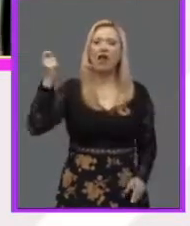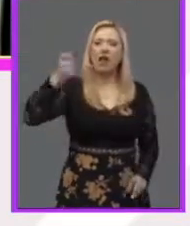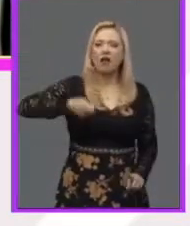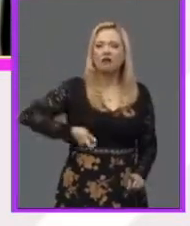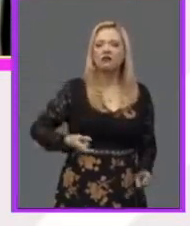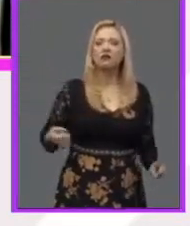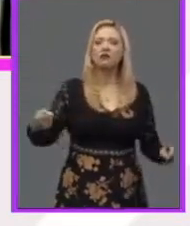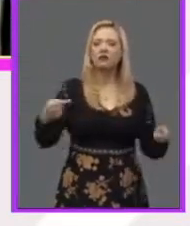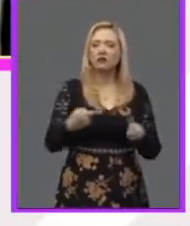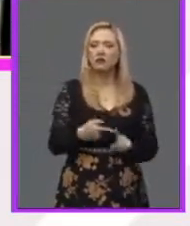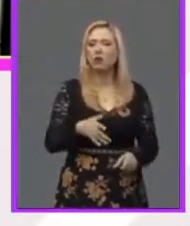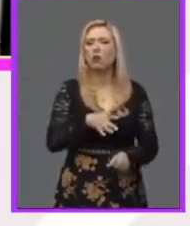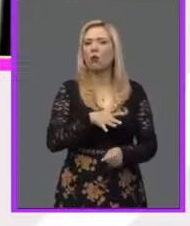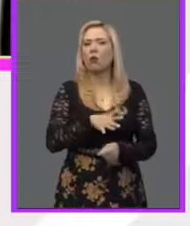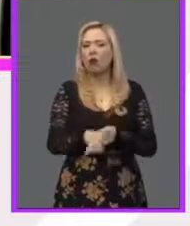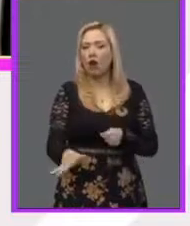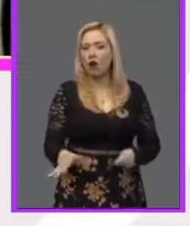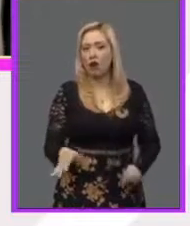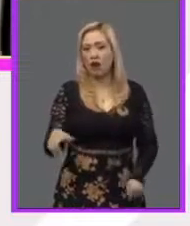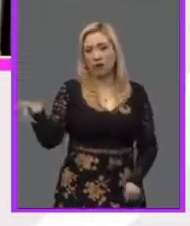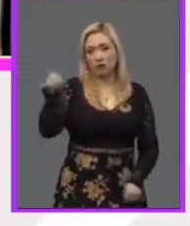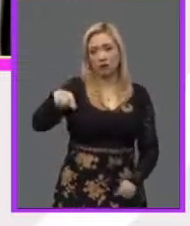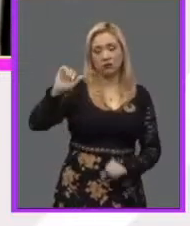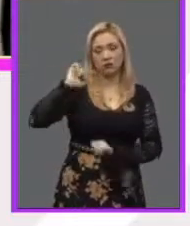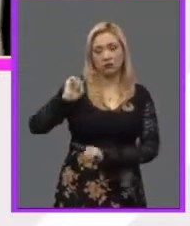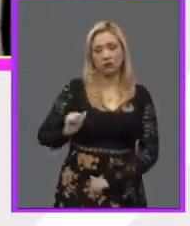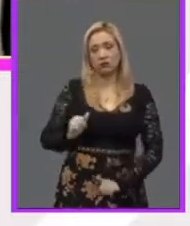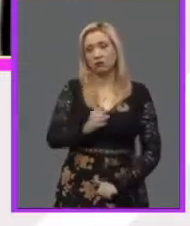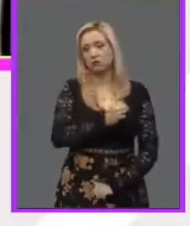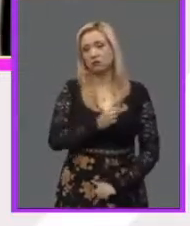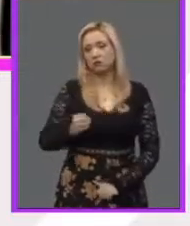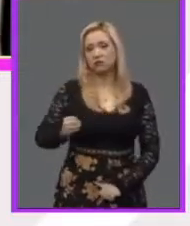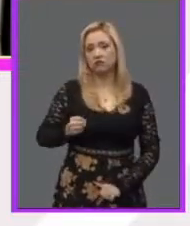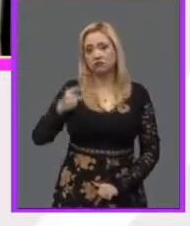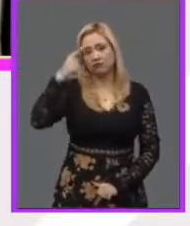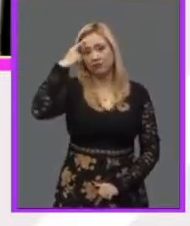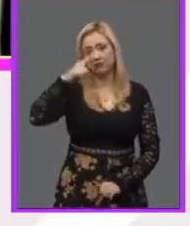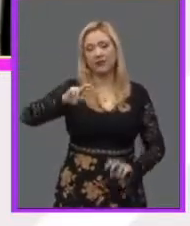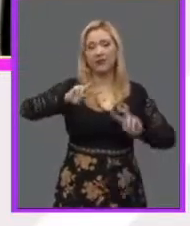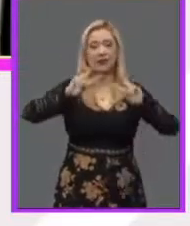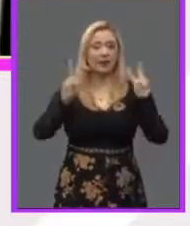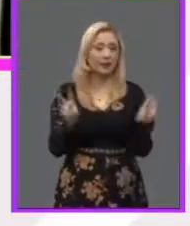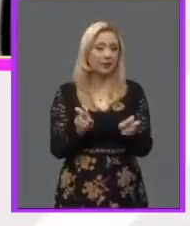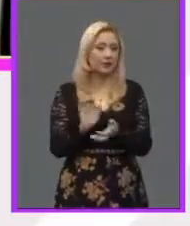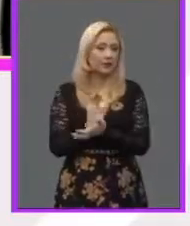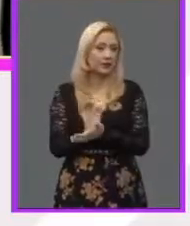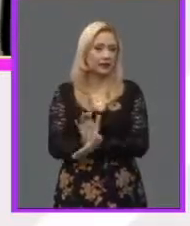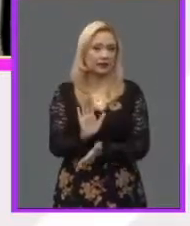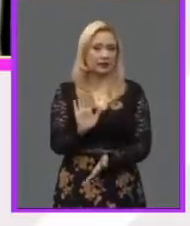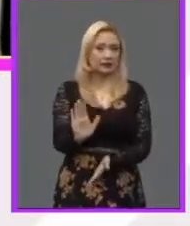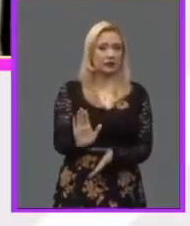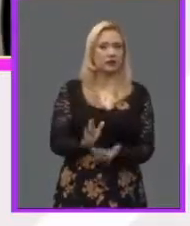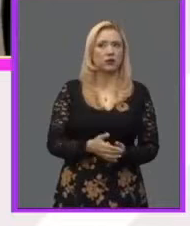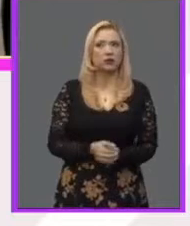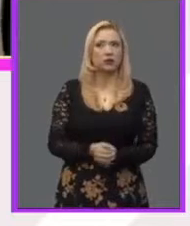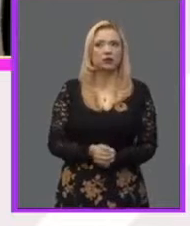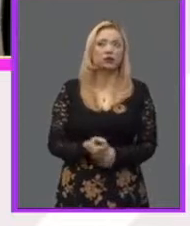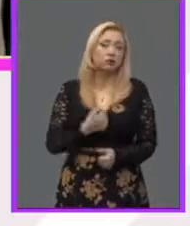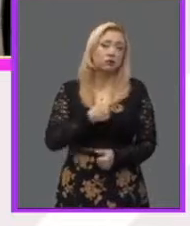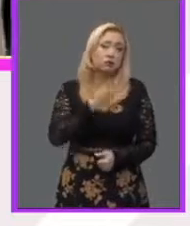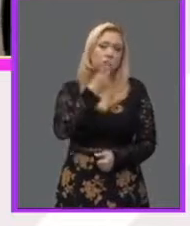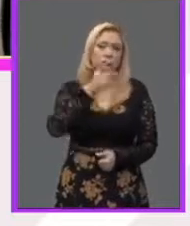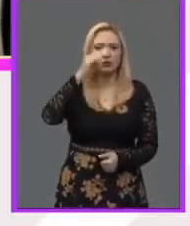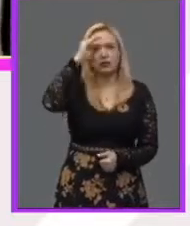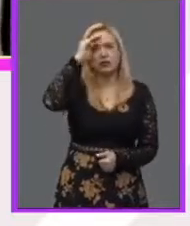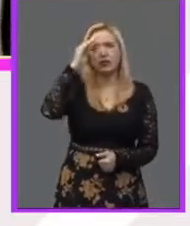qué implica concretamente o qué obligaciones tienen las autoridades de manera específica con el tema de vivienda y no discriminación, lo que